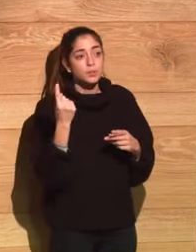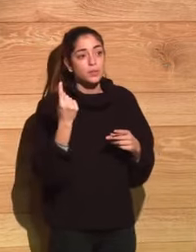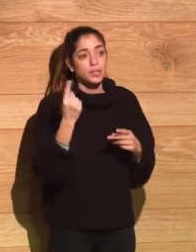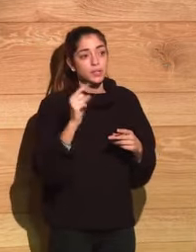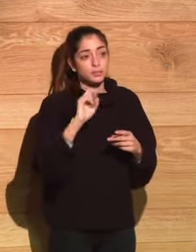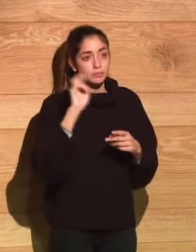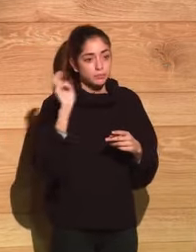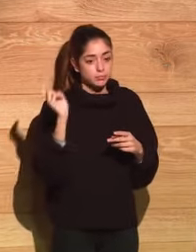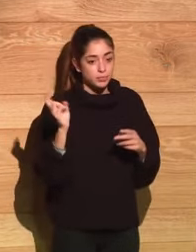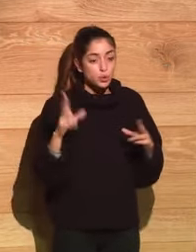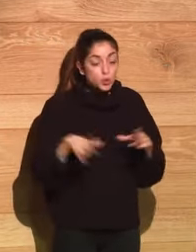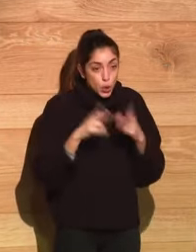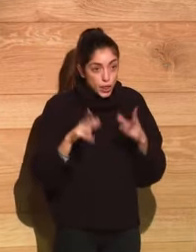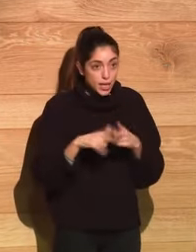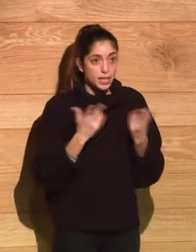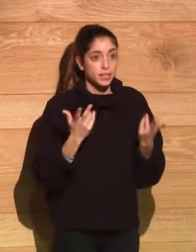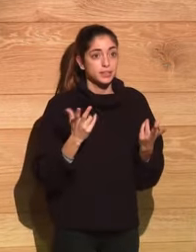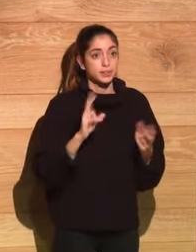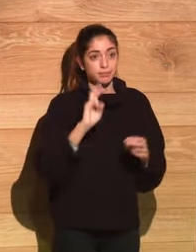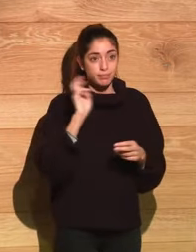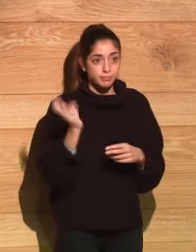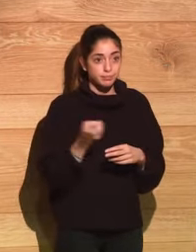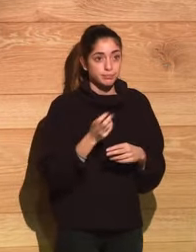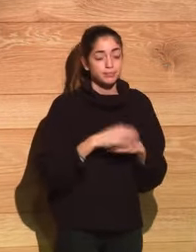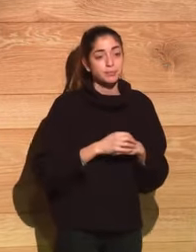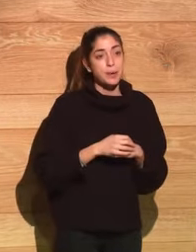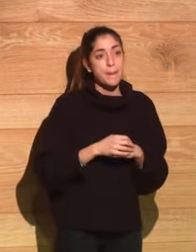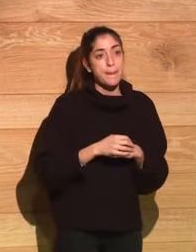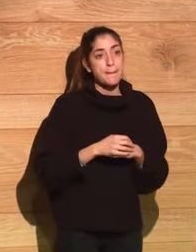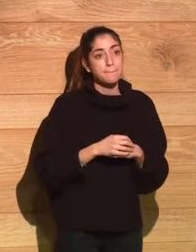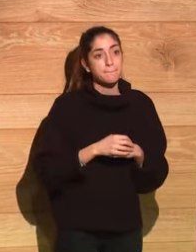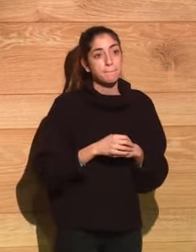que acontecieron en nuestro país, valga la redundancia.